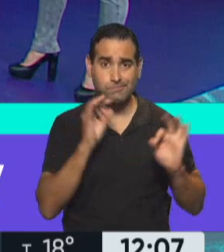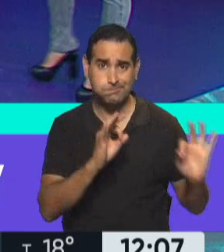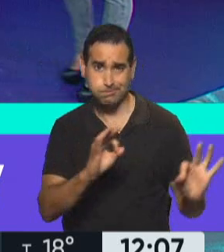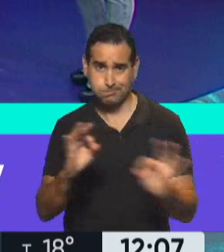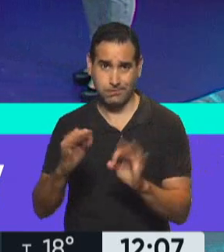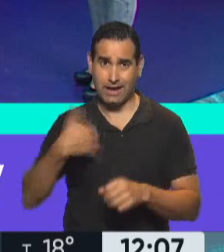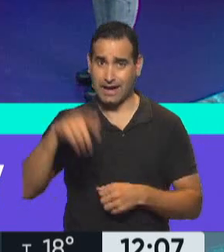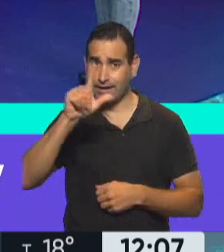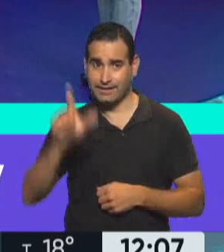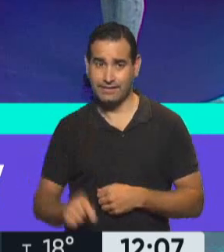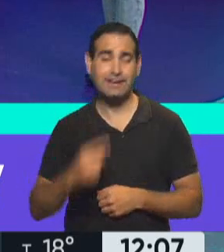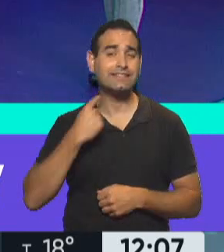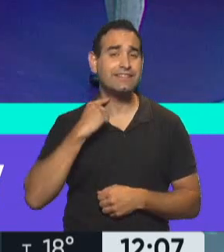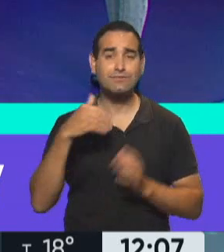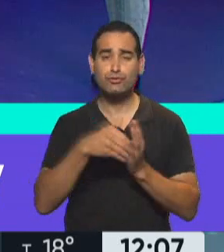en la República Argentina,